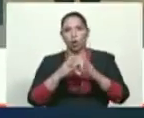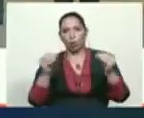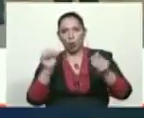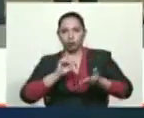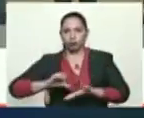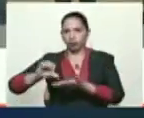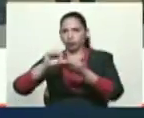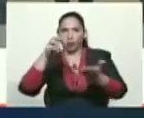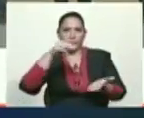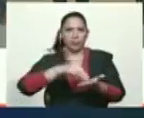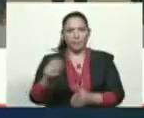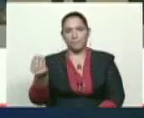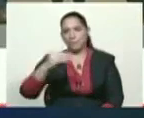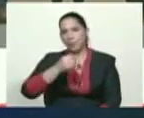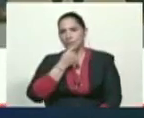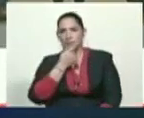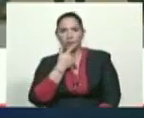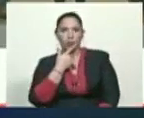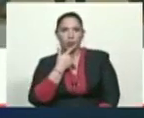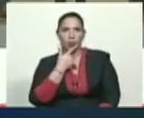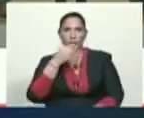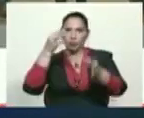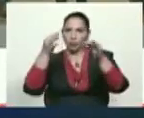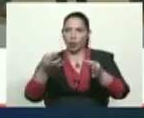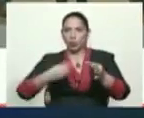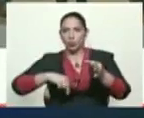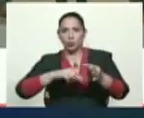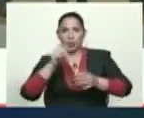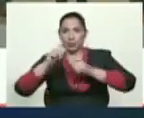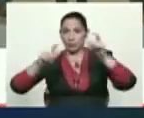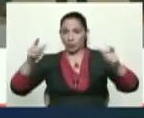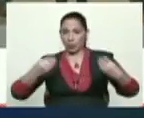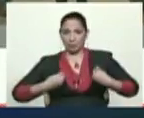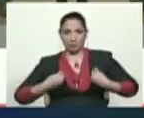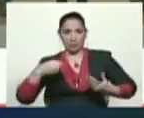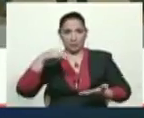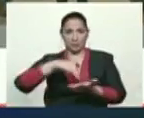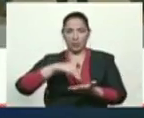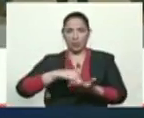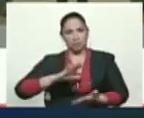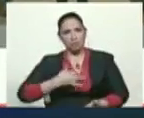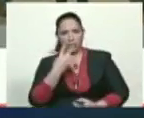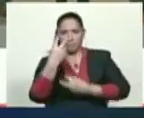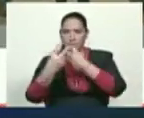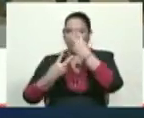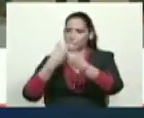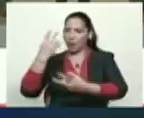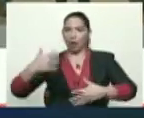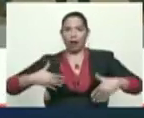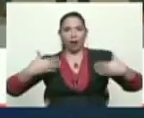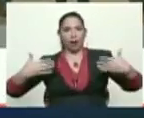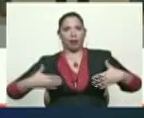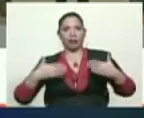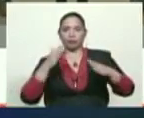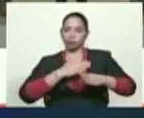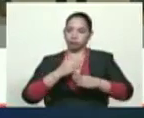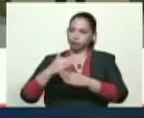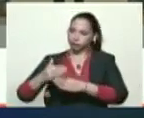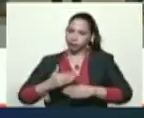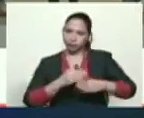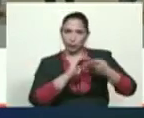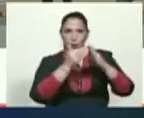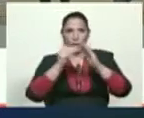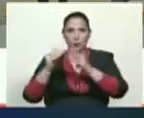de miranda lo más hermosa posible para que nuestros mirandinos nuestras mirandinas puedan caminar en ella con alegría y compartir con la